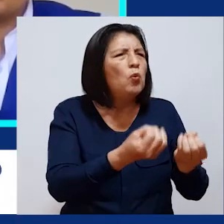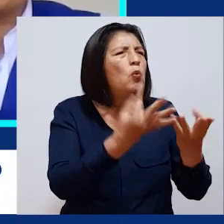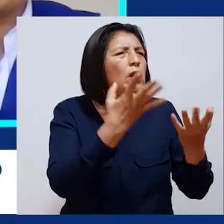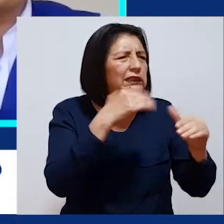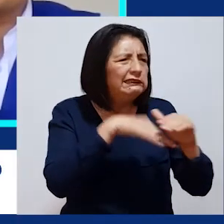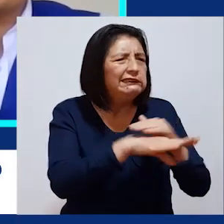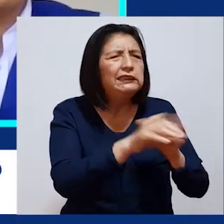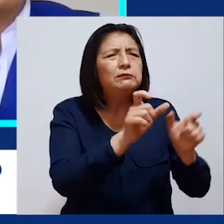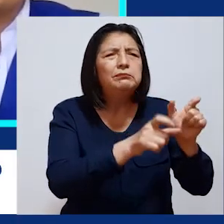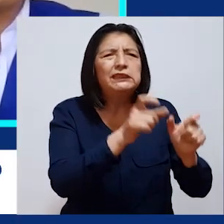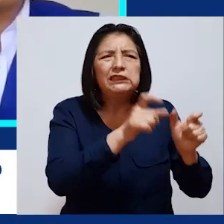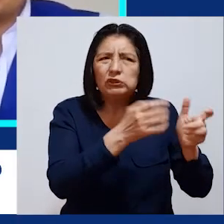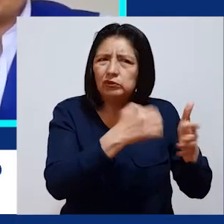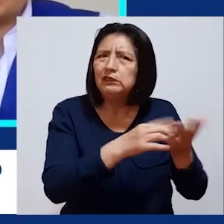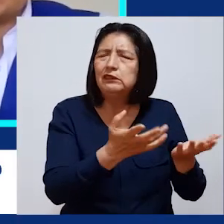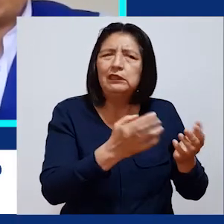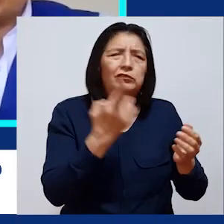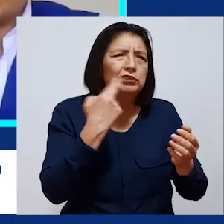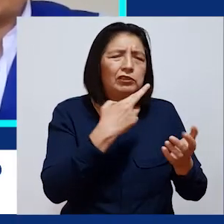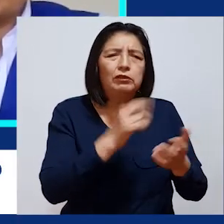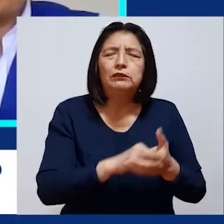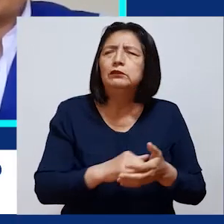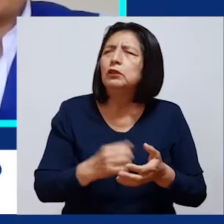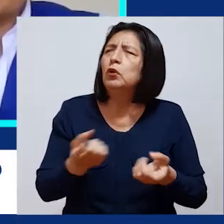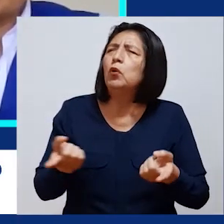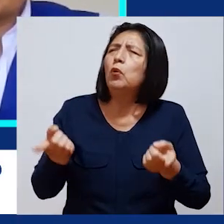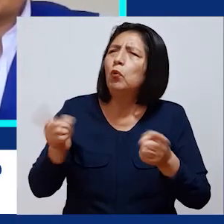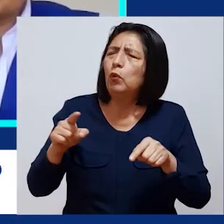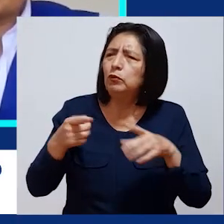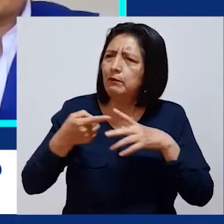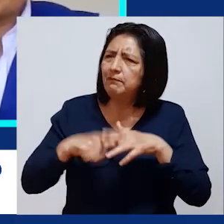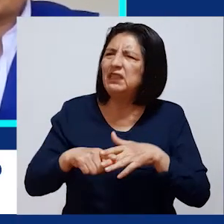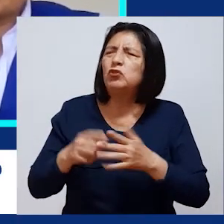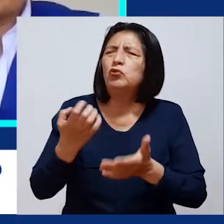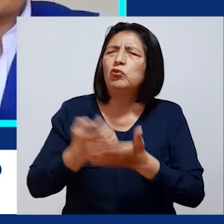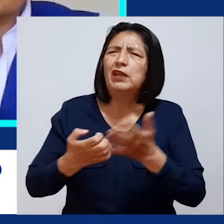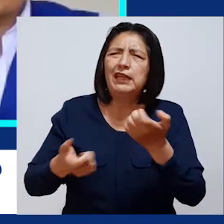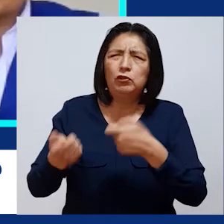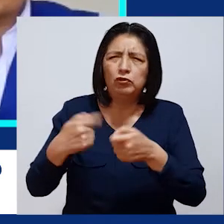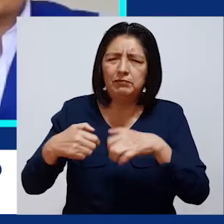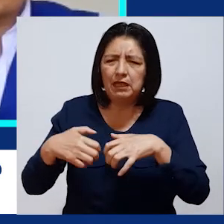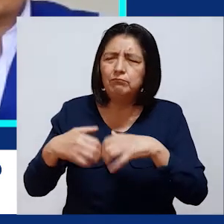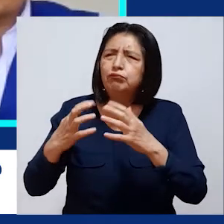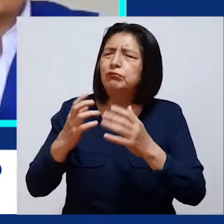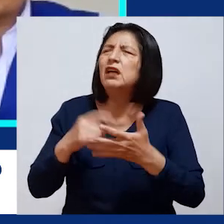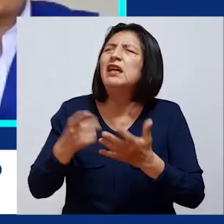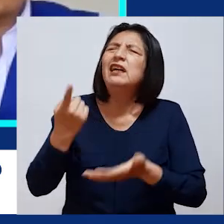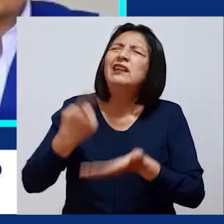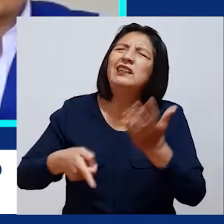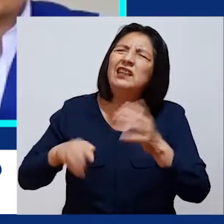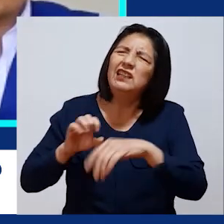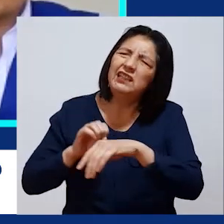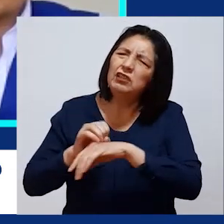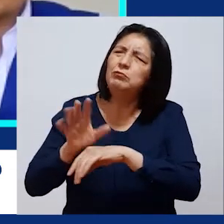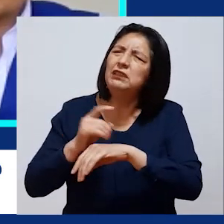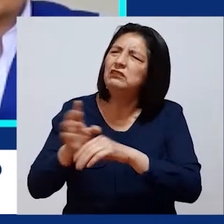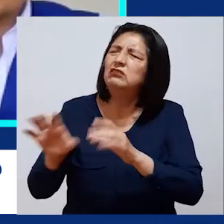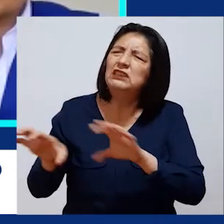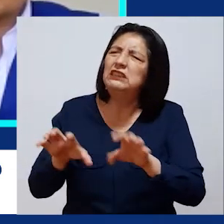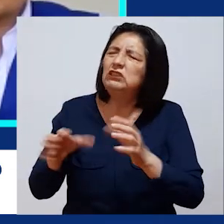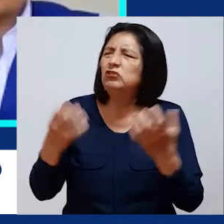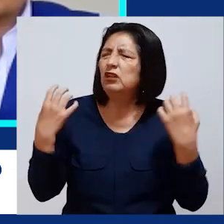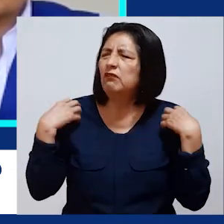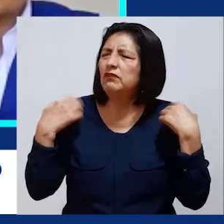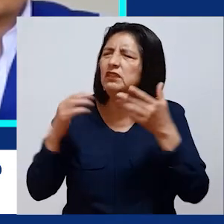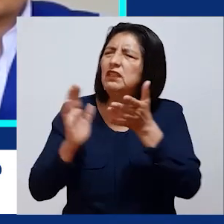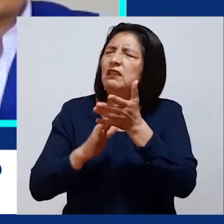de aforo en los restaurantes aquí en la ciudad. Cuando se inició la reactivación económica, ¿qué recomendaciones